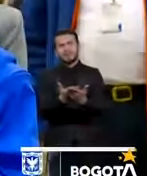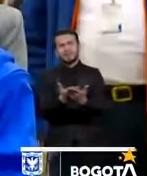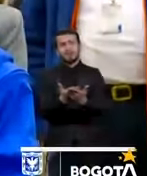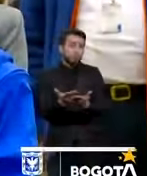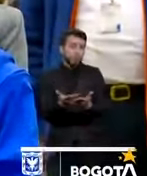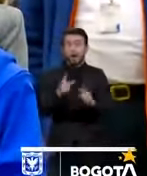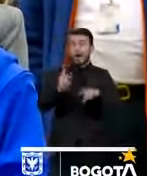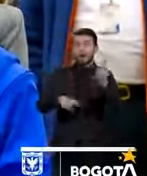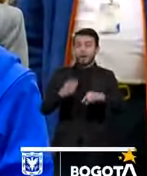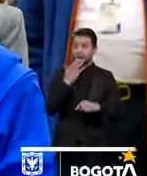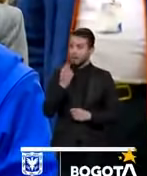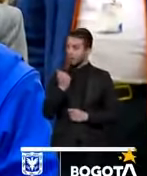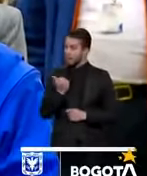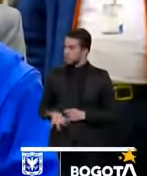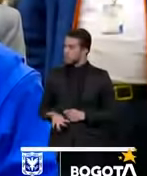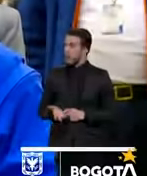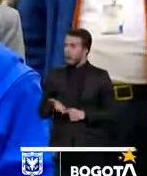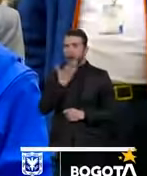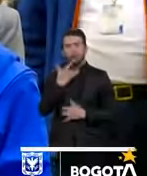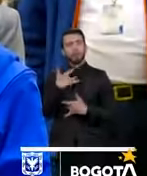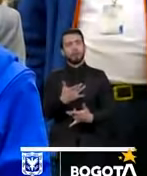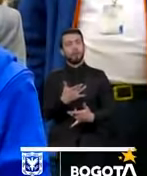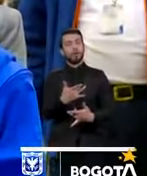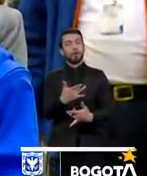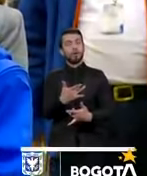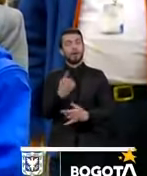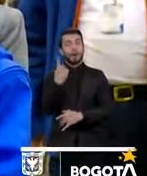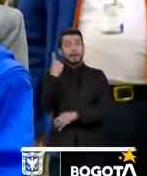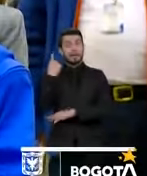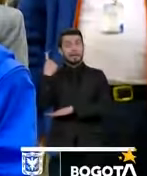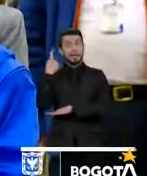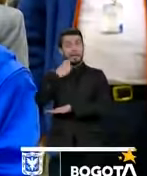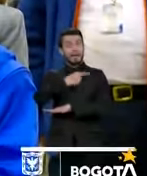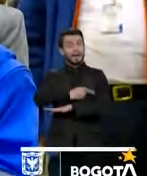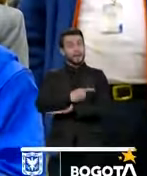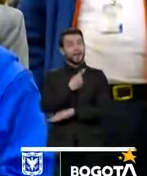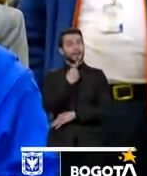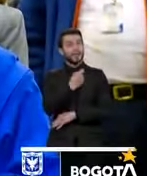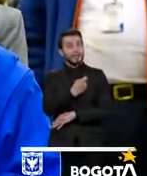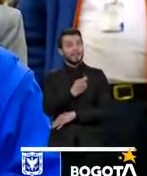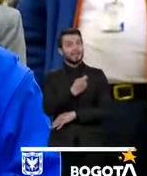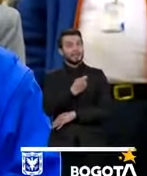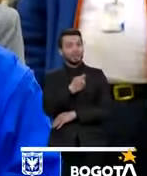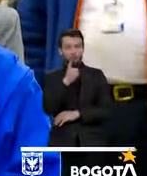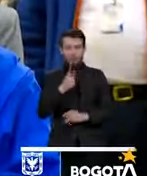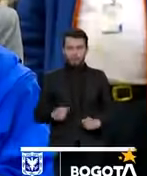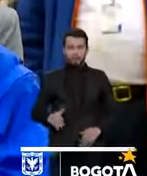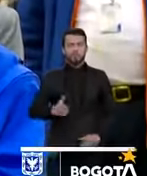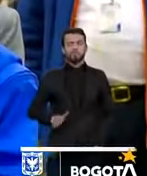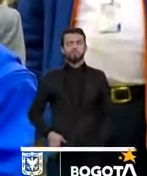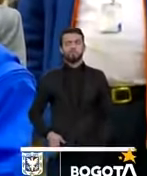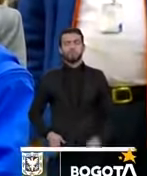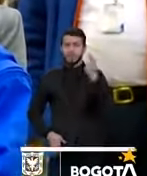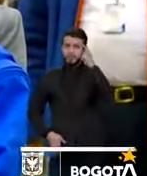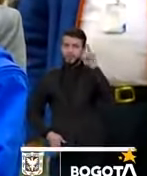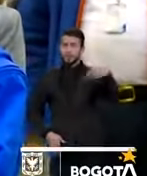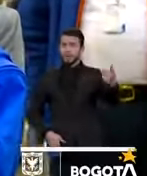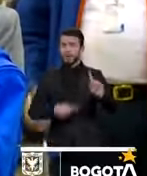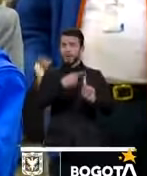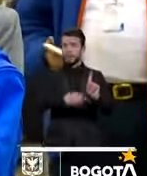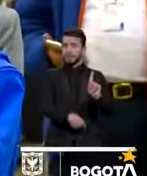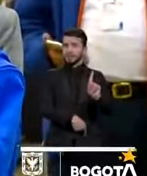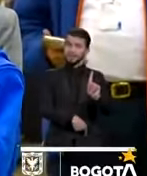las personas que donaron ayer no saben si van a tener o no para el mercado en un mes. O son empresas que no saben